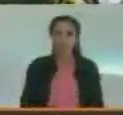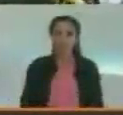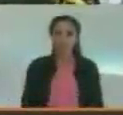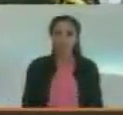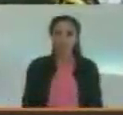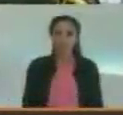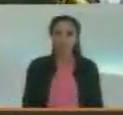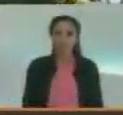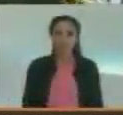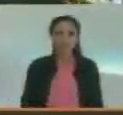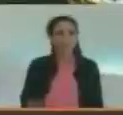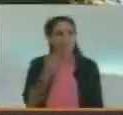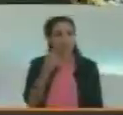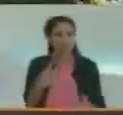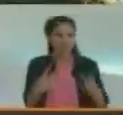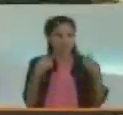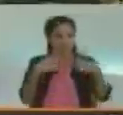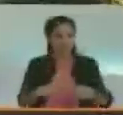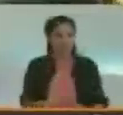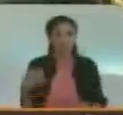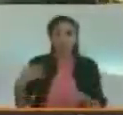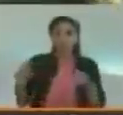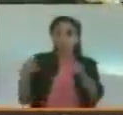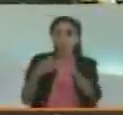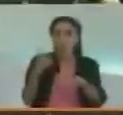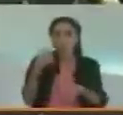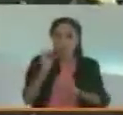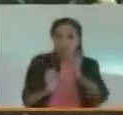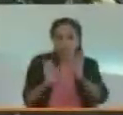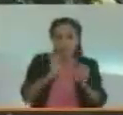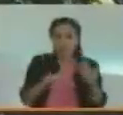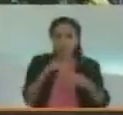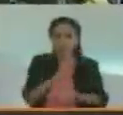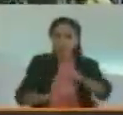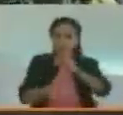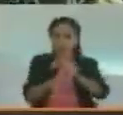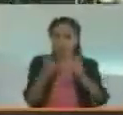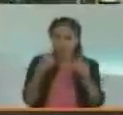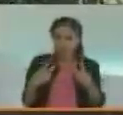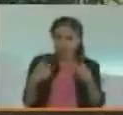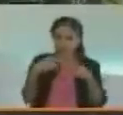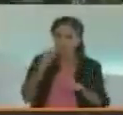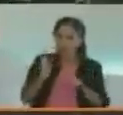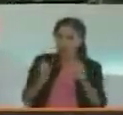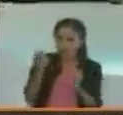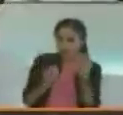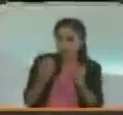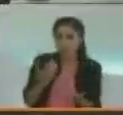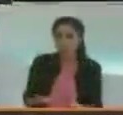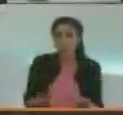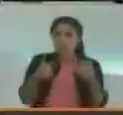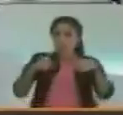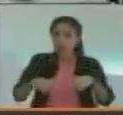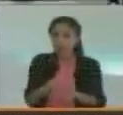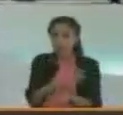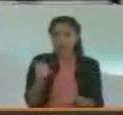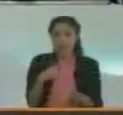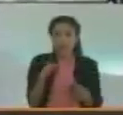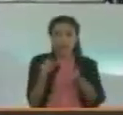Que abran los ojos los corresponsales internacionales. Venezuela no se somete a